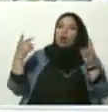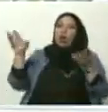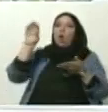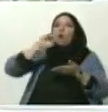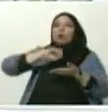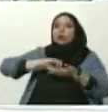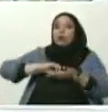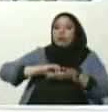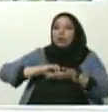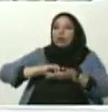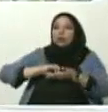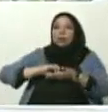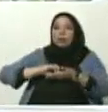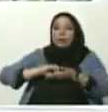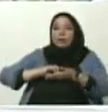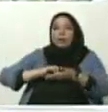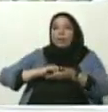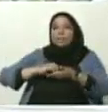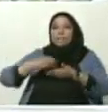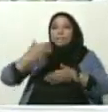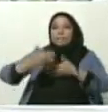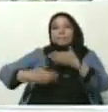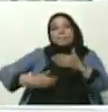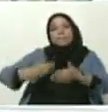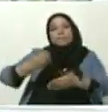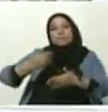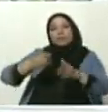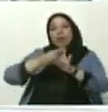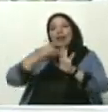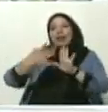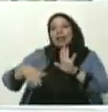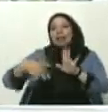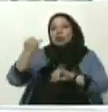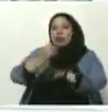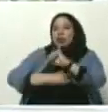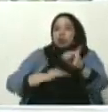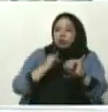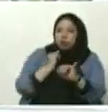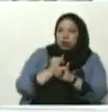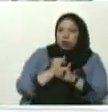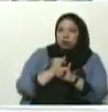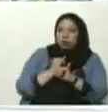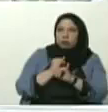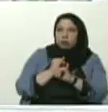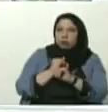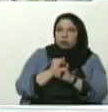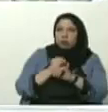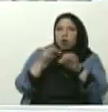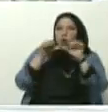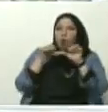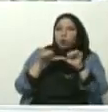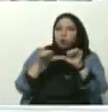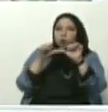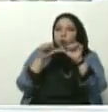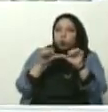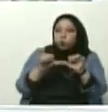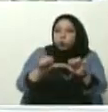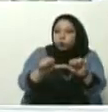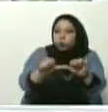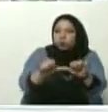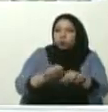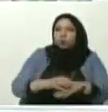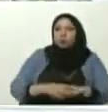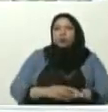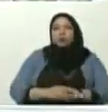camino que se construyó con base en el derecho internacional. Y le vamos a dar continuidad. En